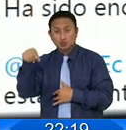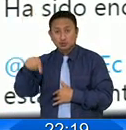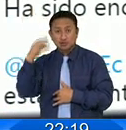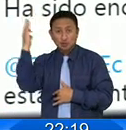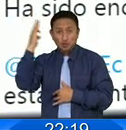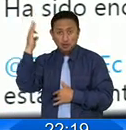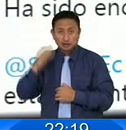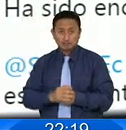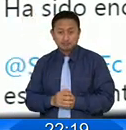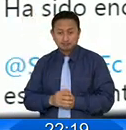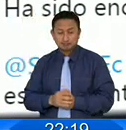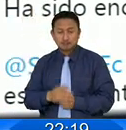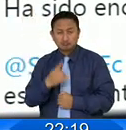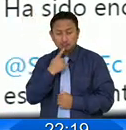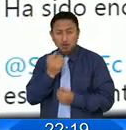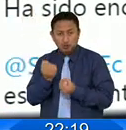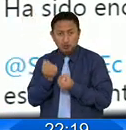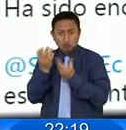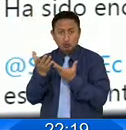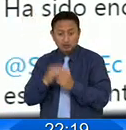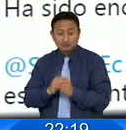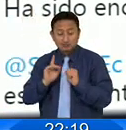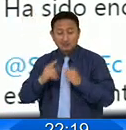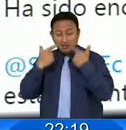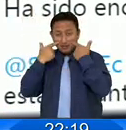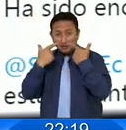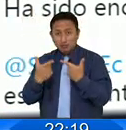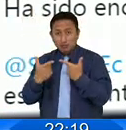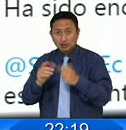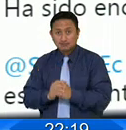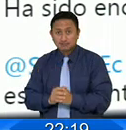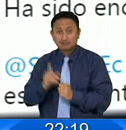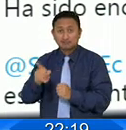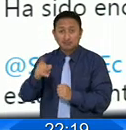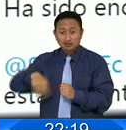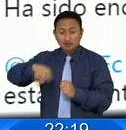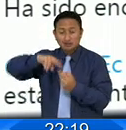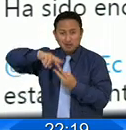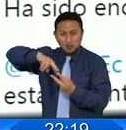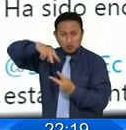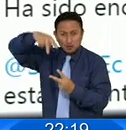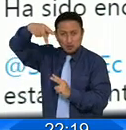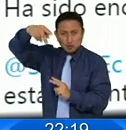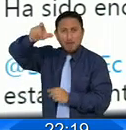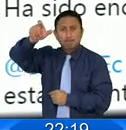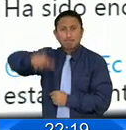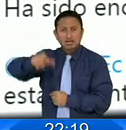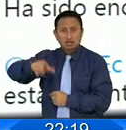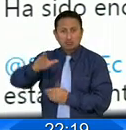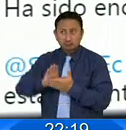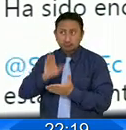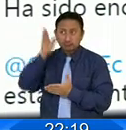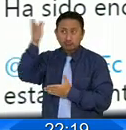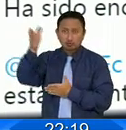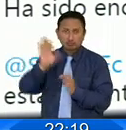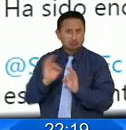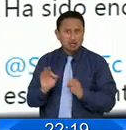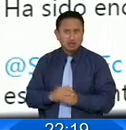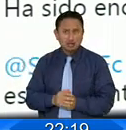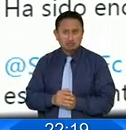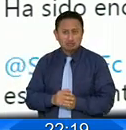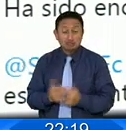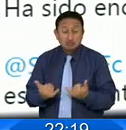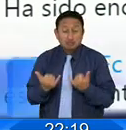Tulcán. Se informó además que la vigilancia genómica muestra que el paciente no ha viajado al exterior y por